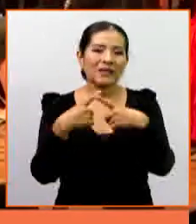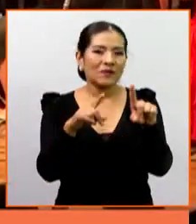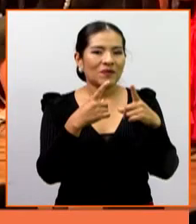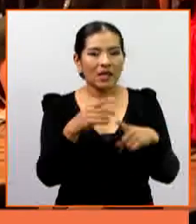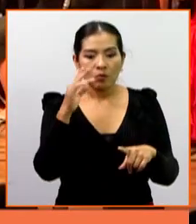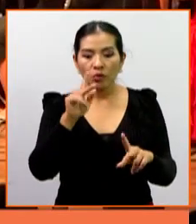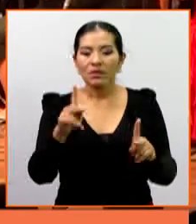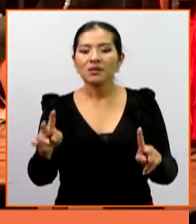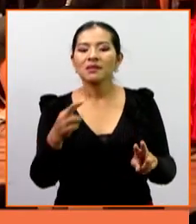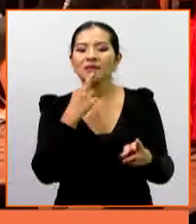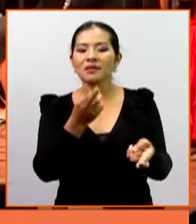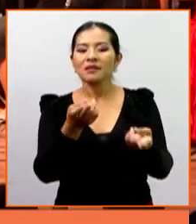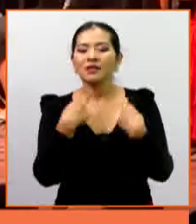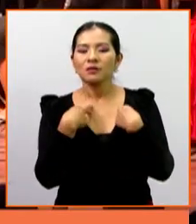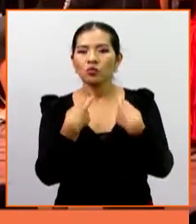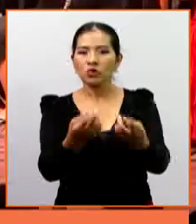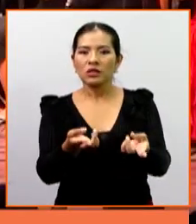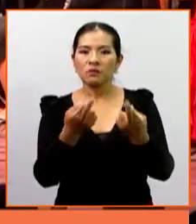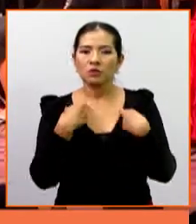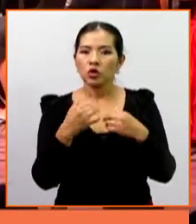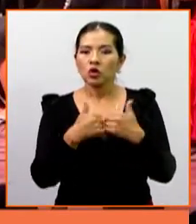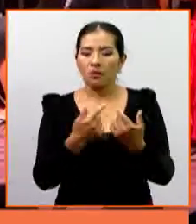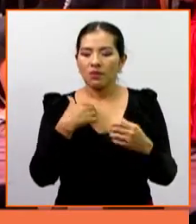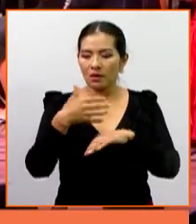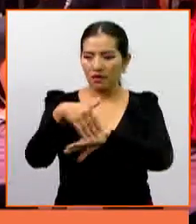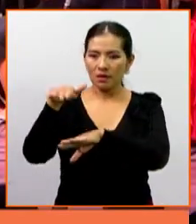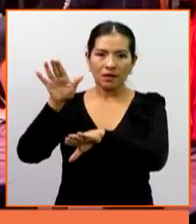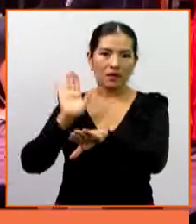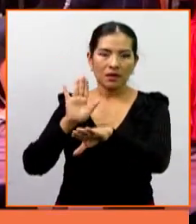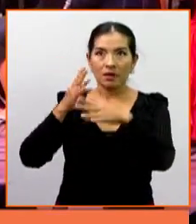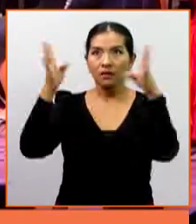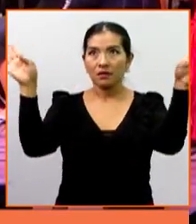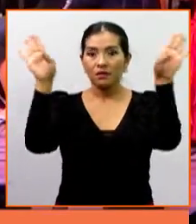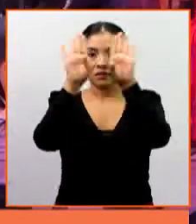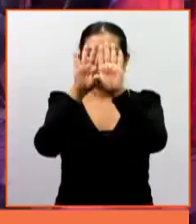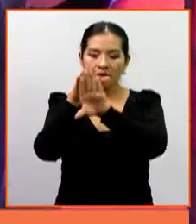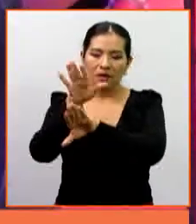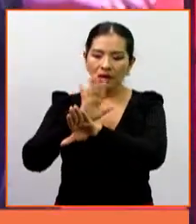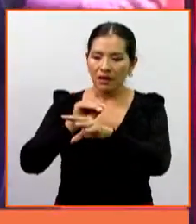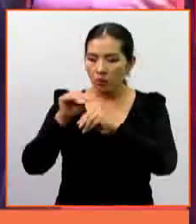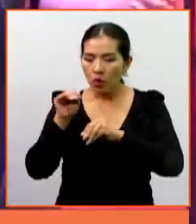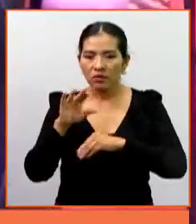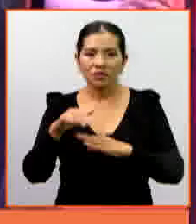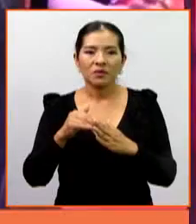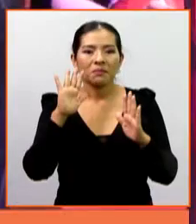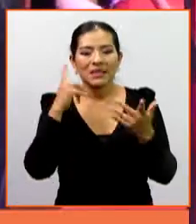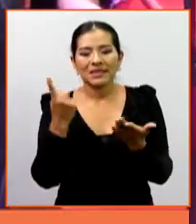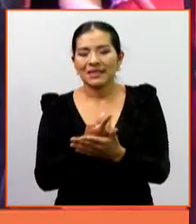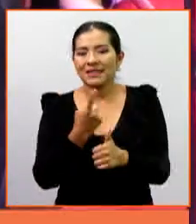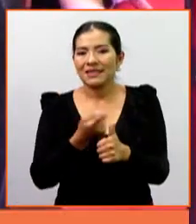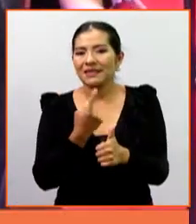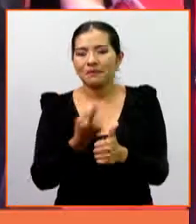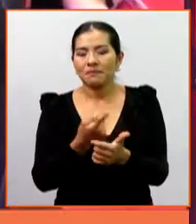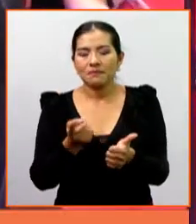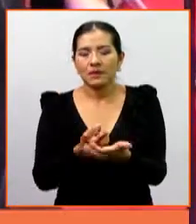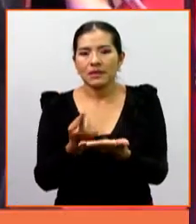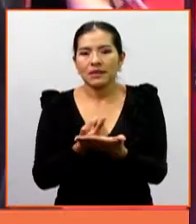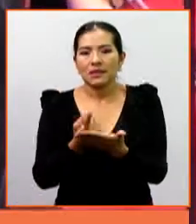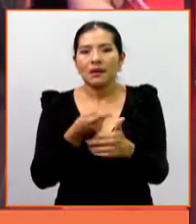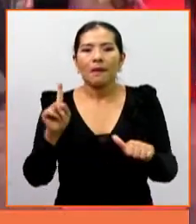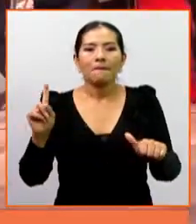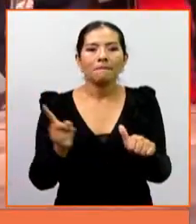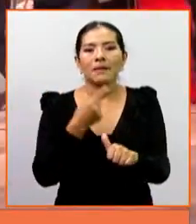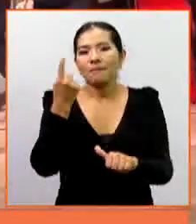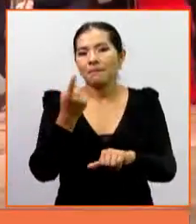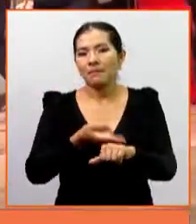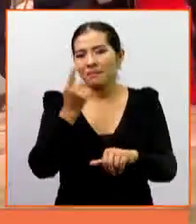es distinta, las cosas que pasan entre bambalinas también, todo hace que sea un espectáculo nuevo. Y hablando de toda esta gira que has podido tener,